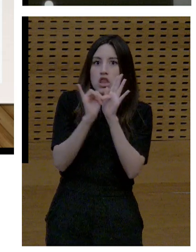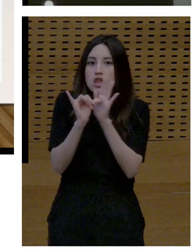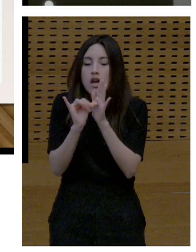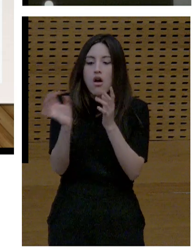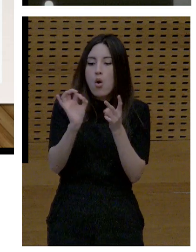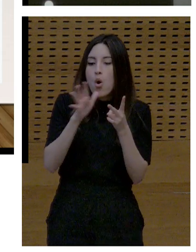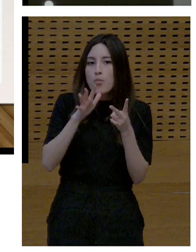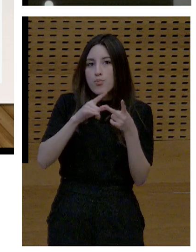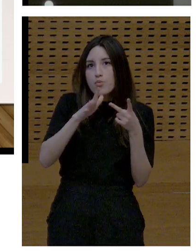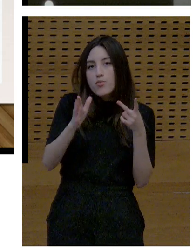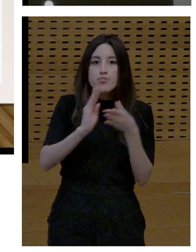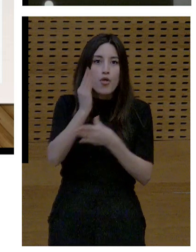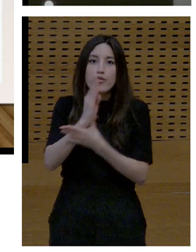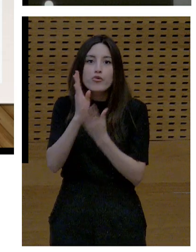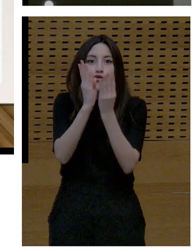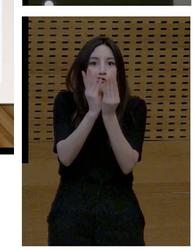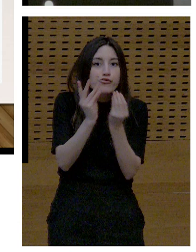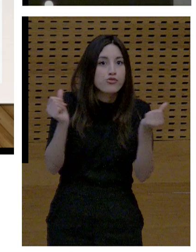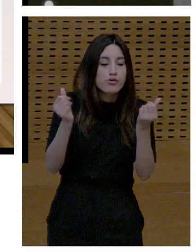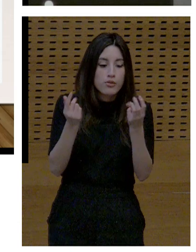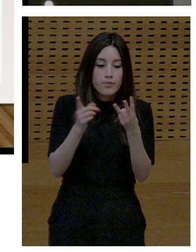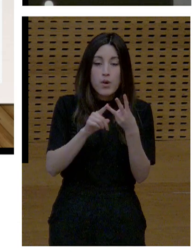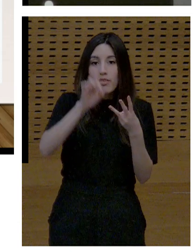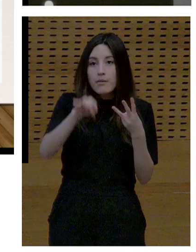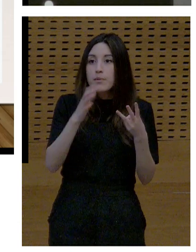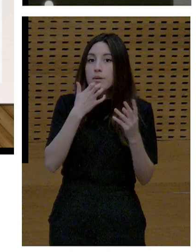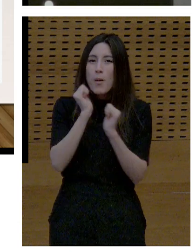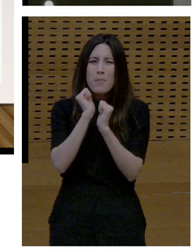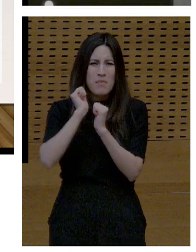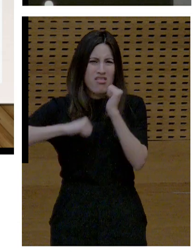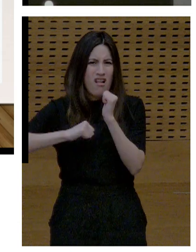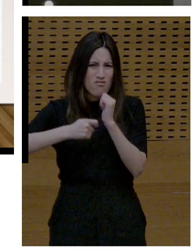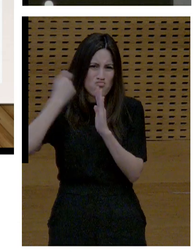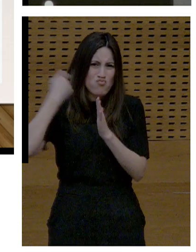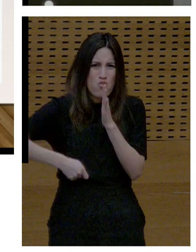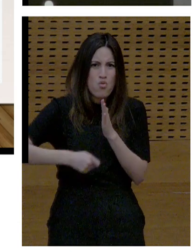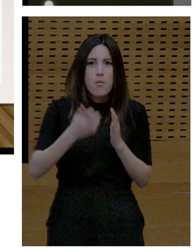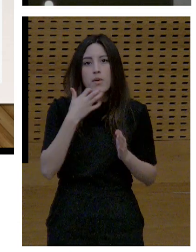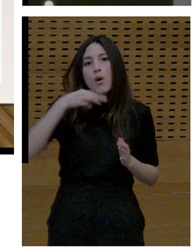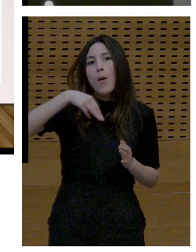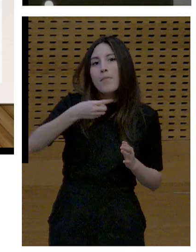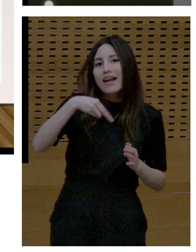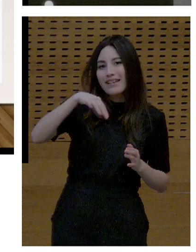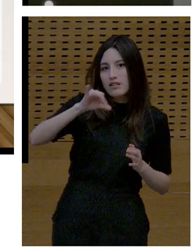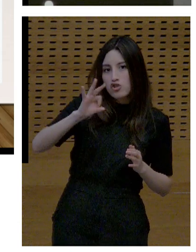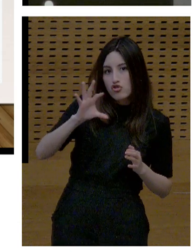disolventes, el tener una exposición prolongada a algunos metales pesados como el manganeso o el hierro,